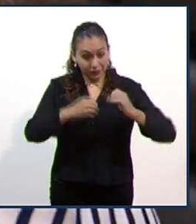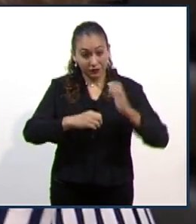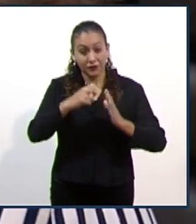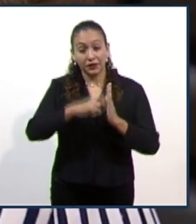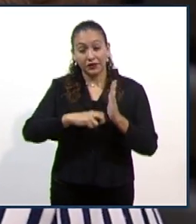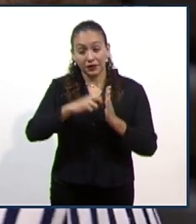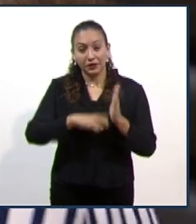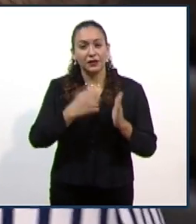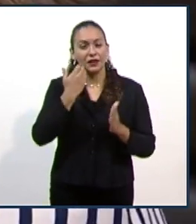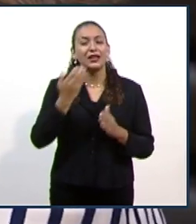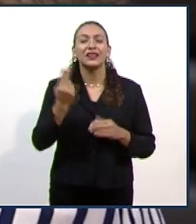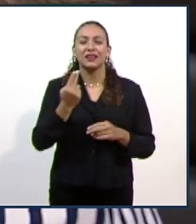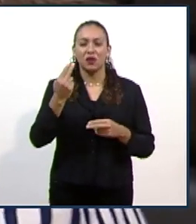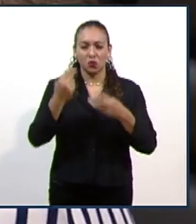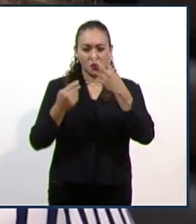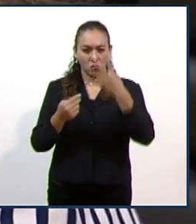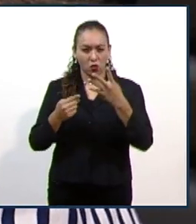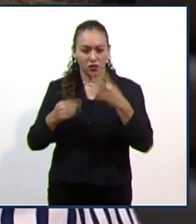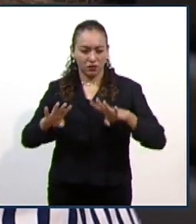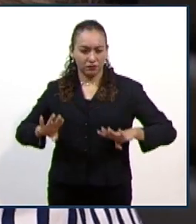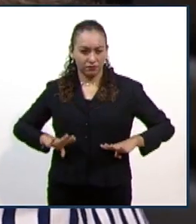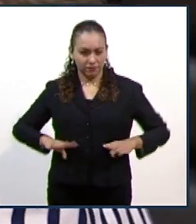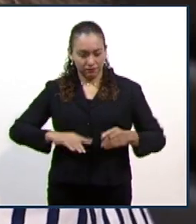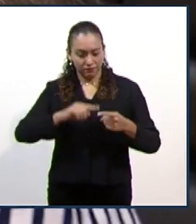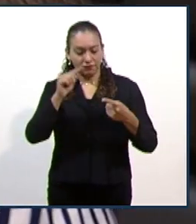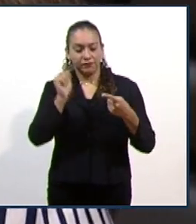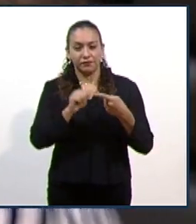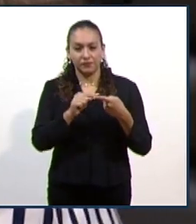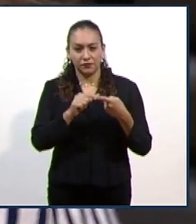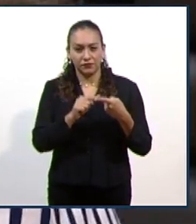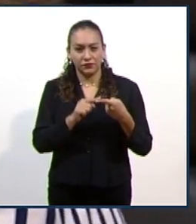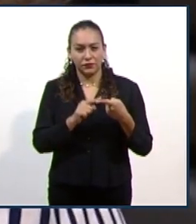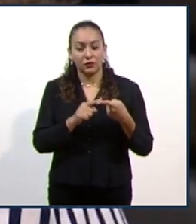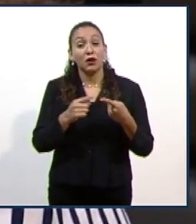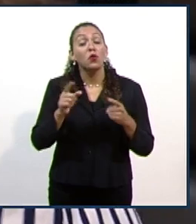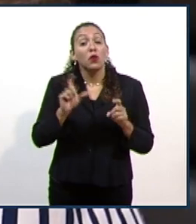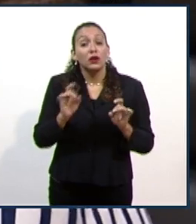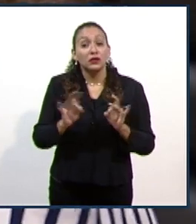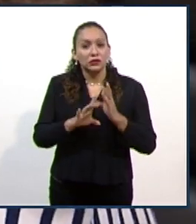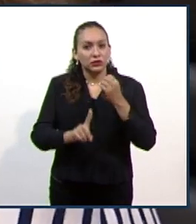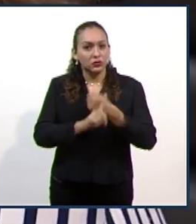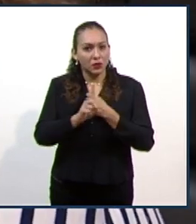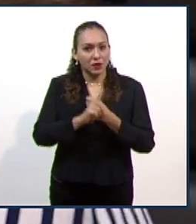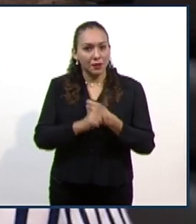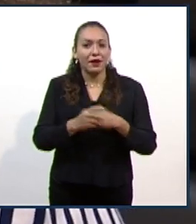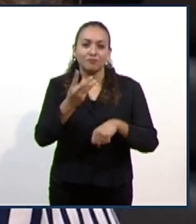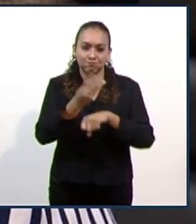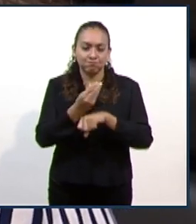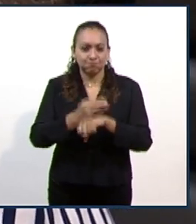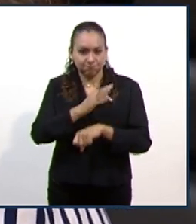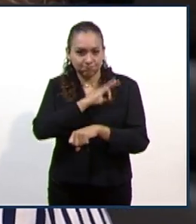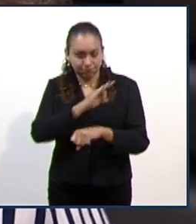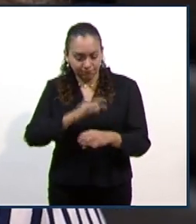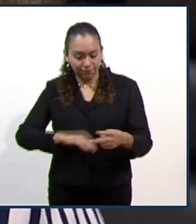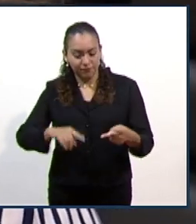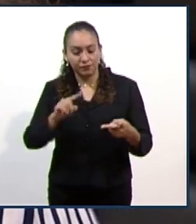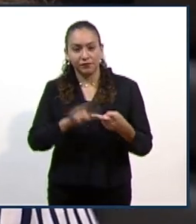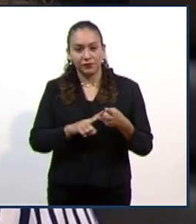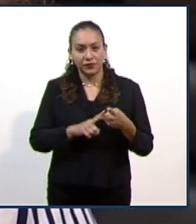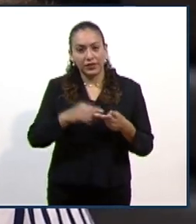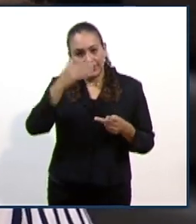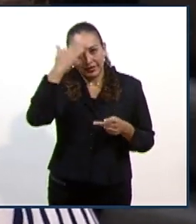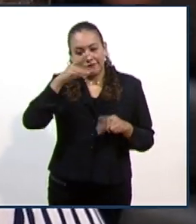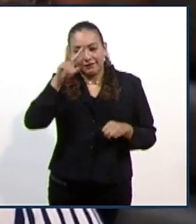características. Primera, estar verdaderamente orientada a resolver problemas, no según la ilusión, sino según la